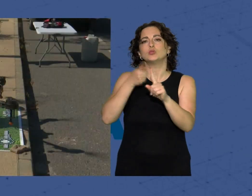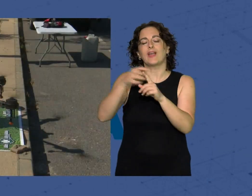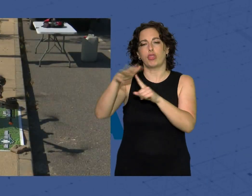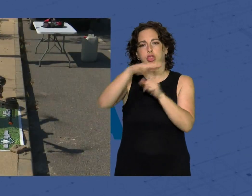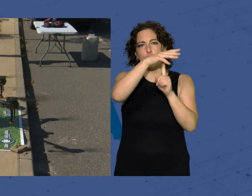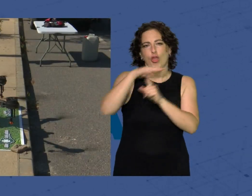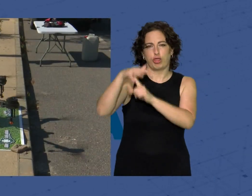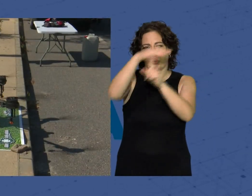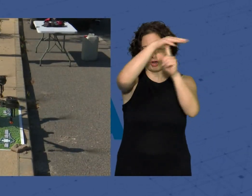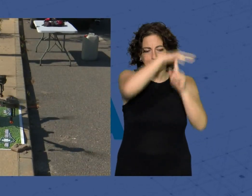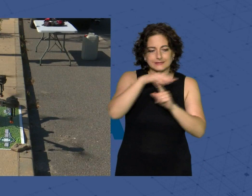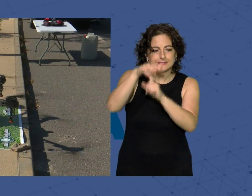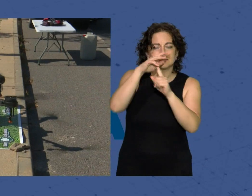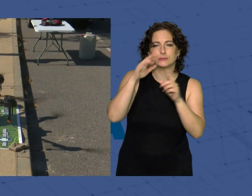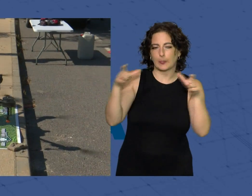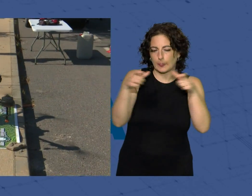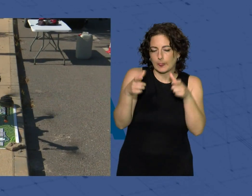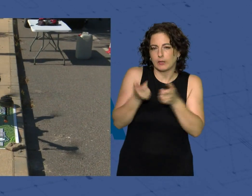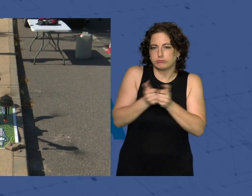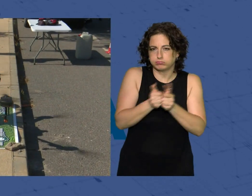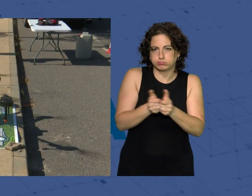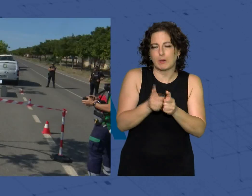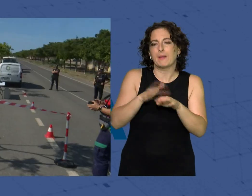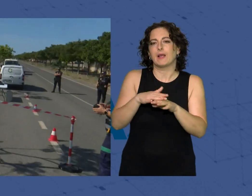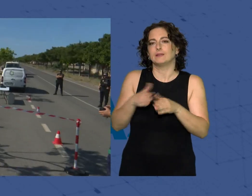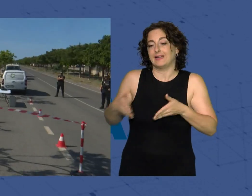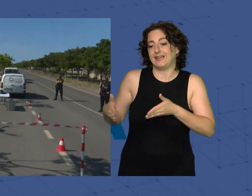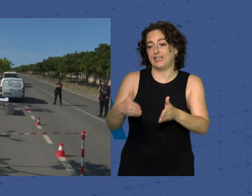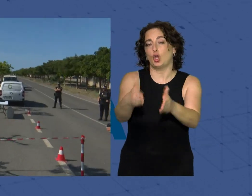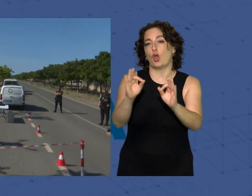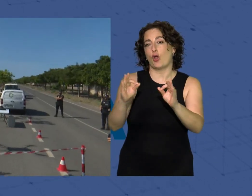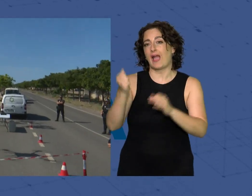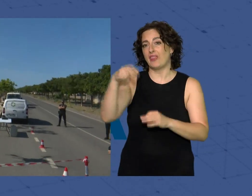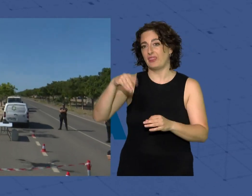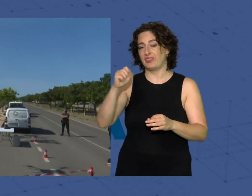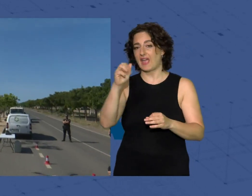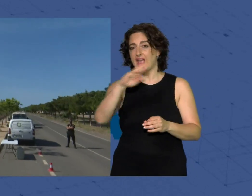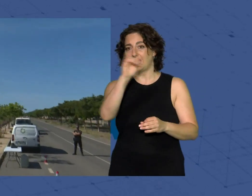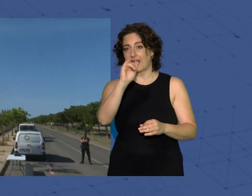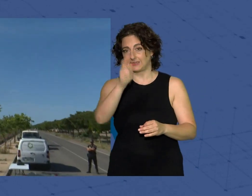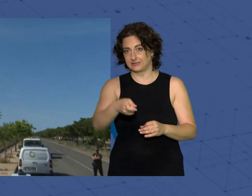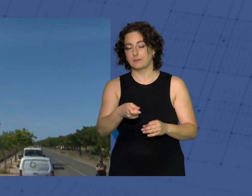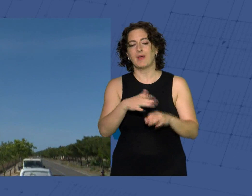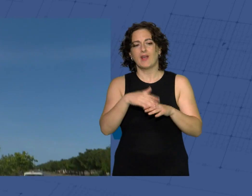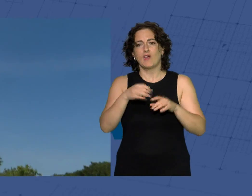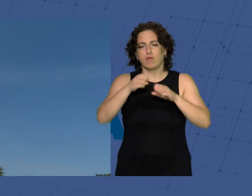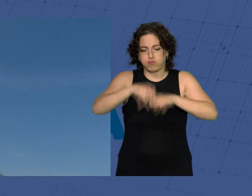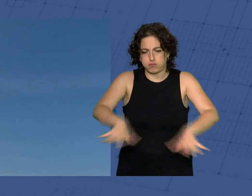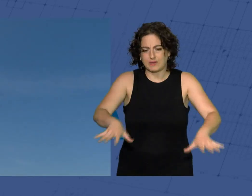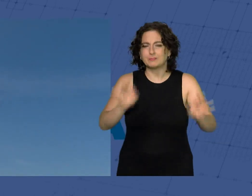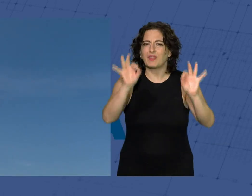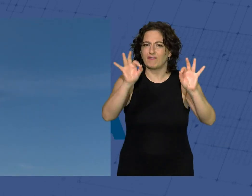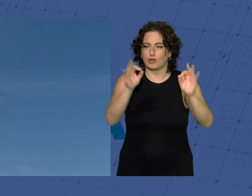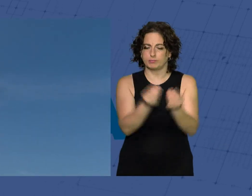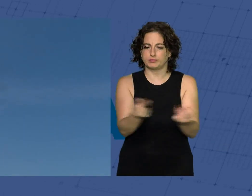llegar a áreas de difícil acceso como el cauce del río Andarax muy cerca de la desembocadura Para fumigar específicamente y así